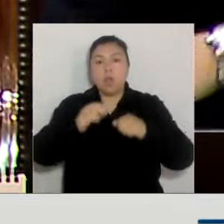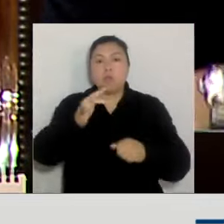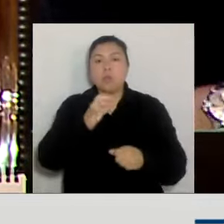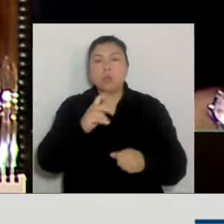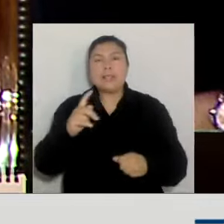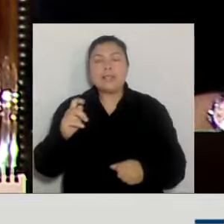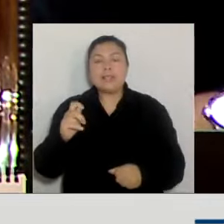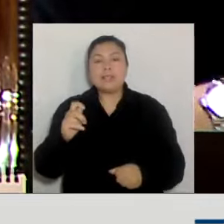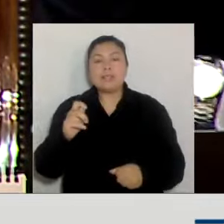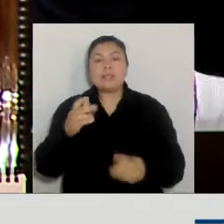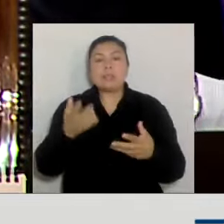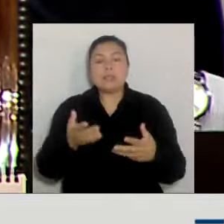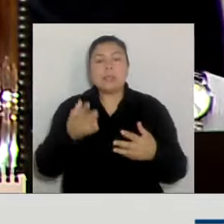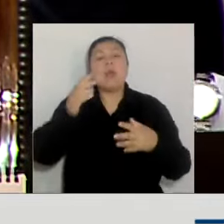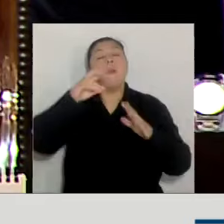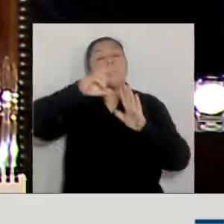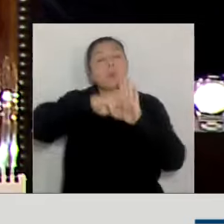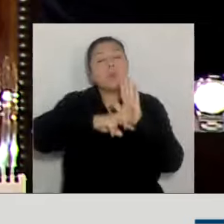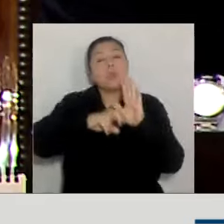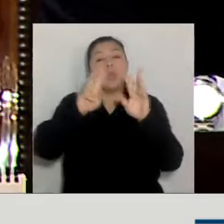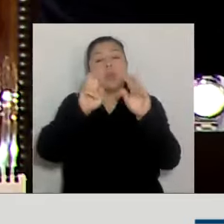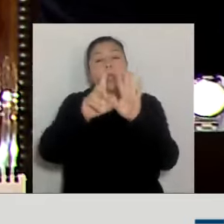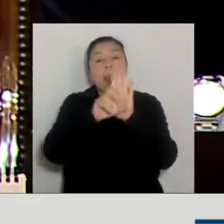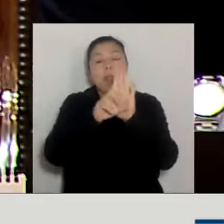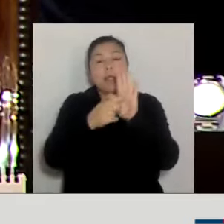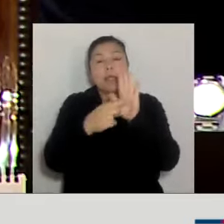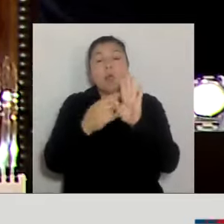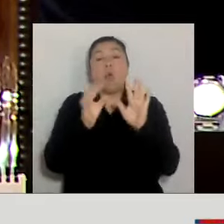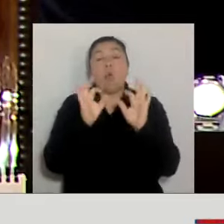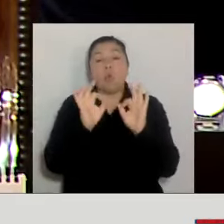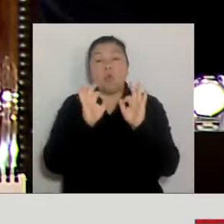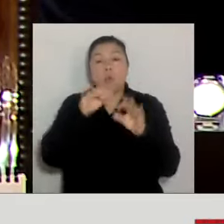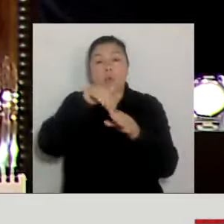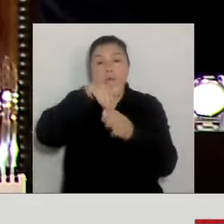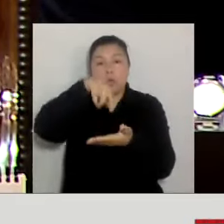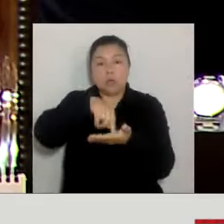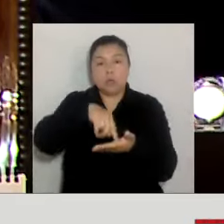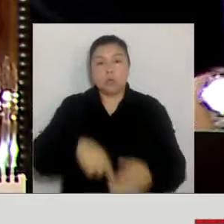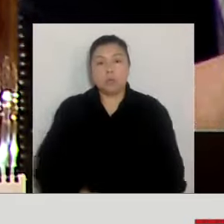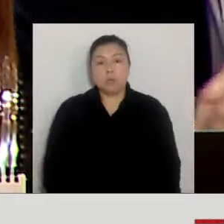hacer presente que el proyecto trata materias de ley simple o común en votación